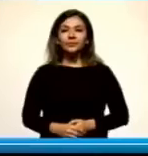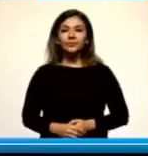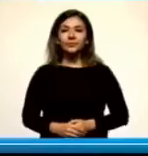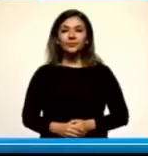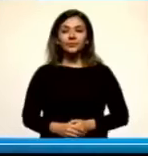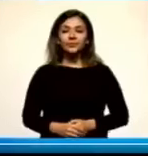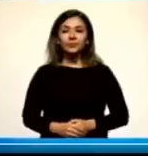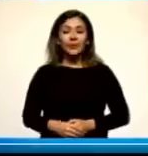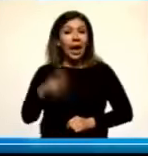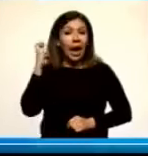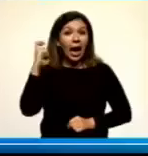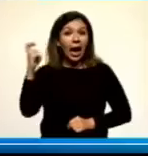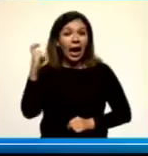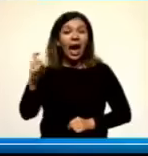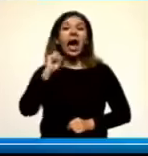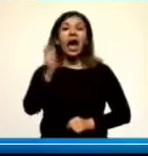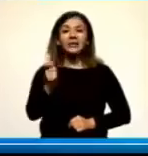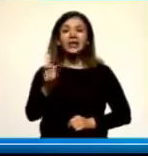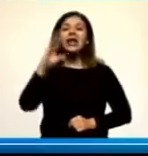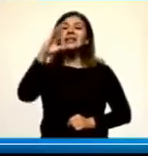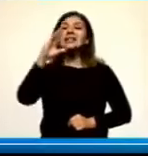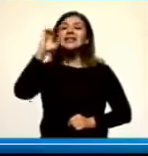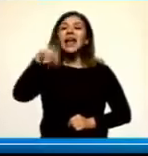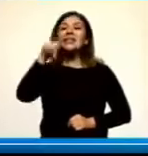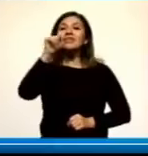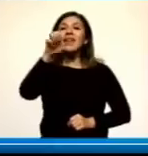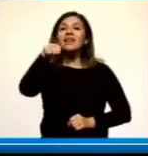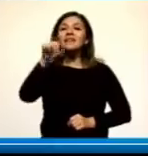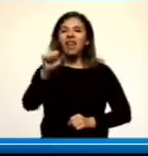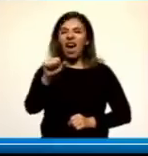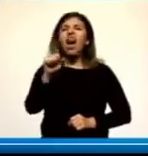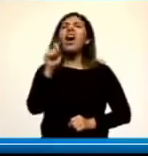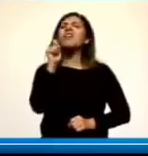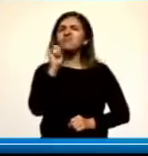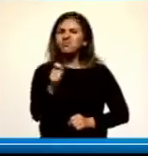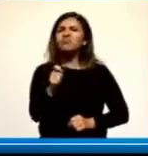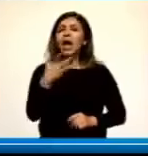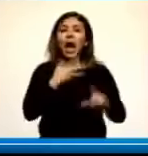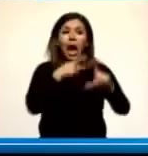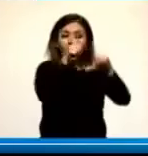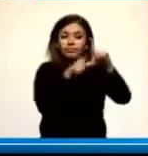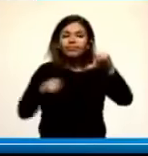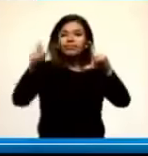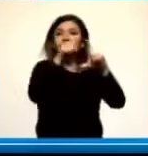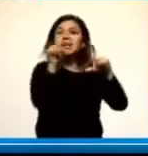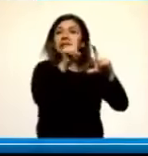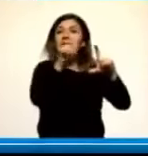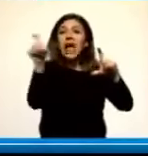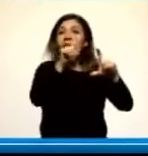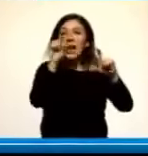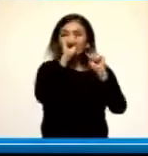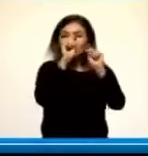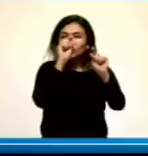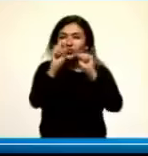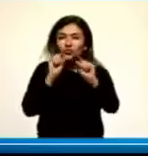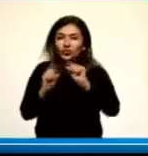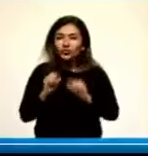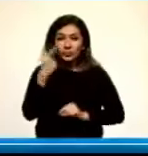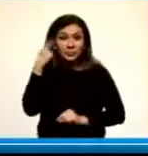Esta es una centena, es decir, que tiene 100 cubos.